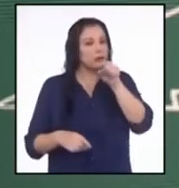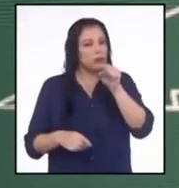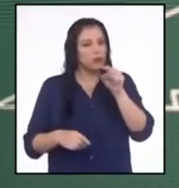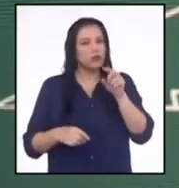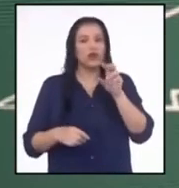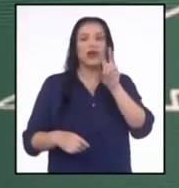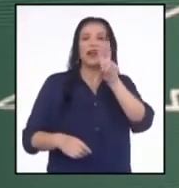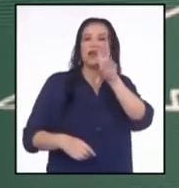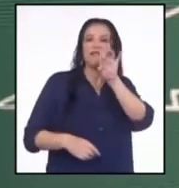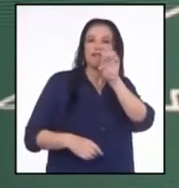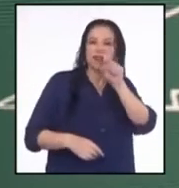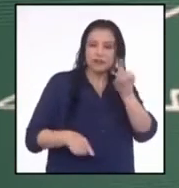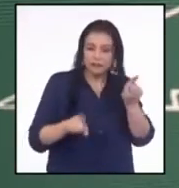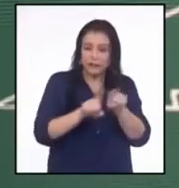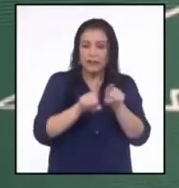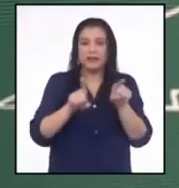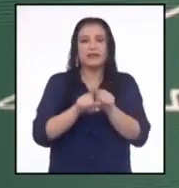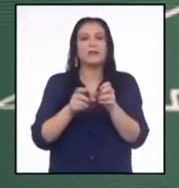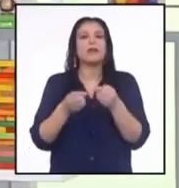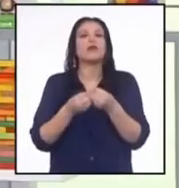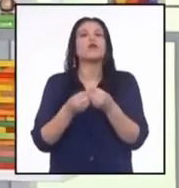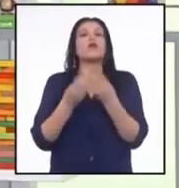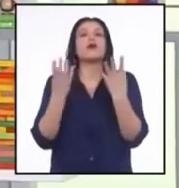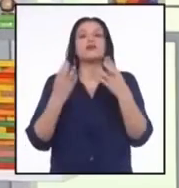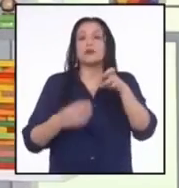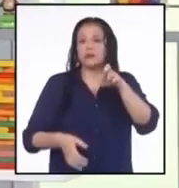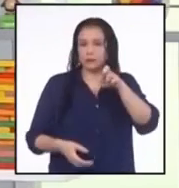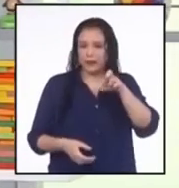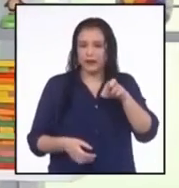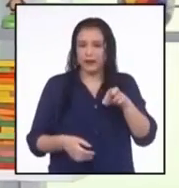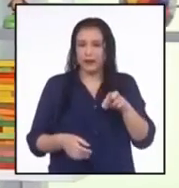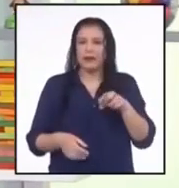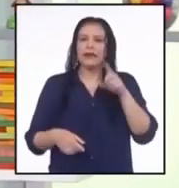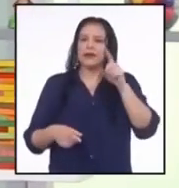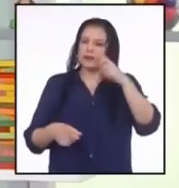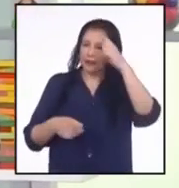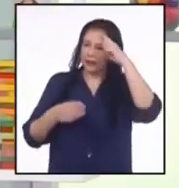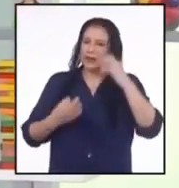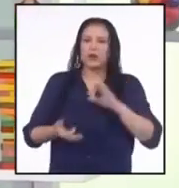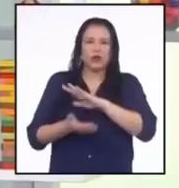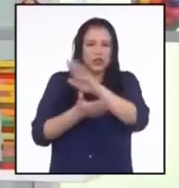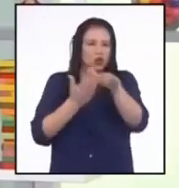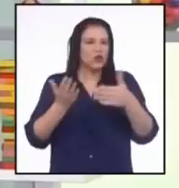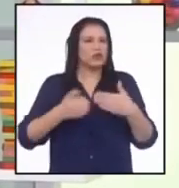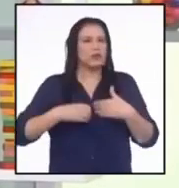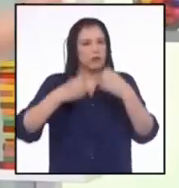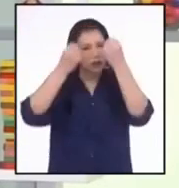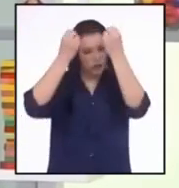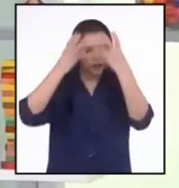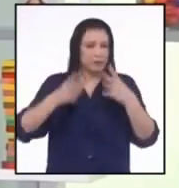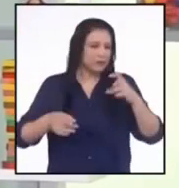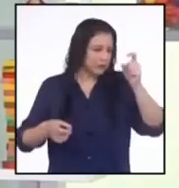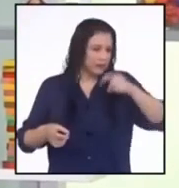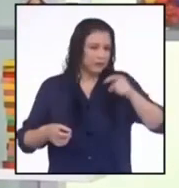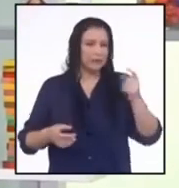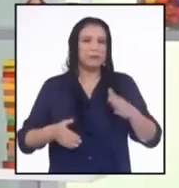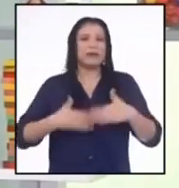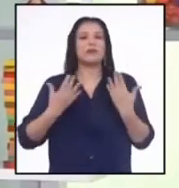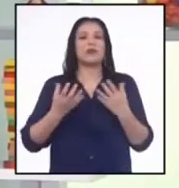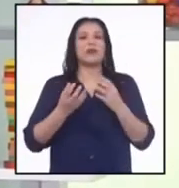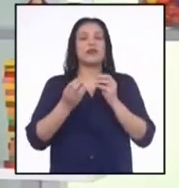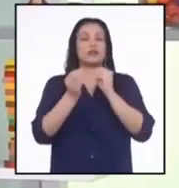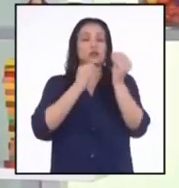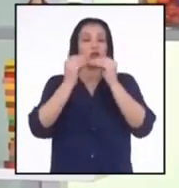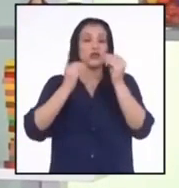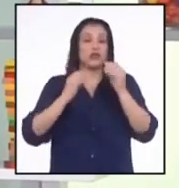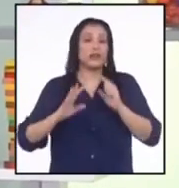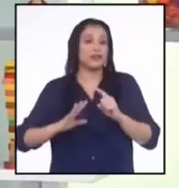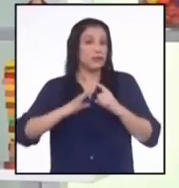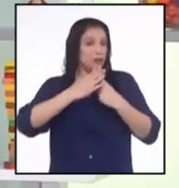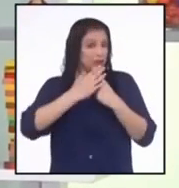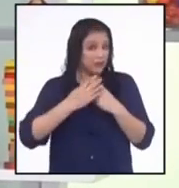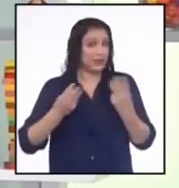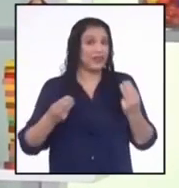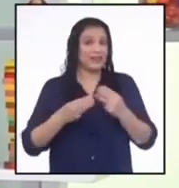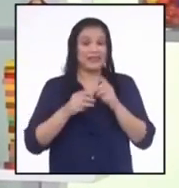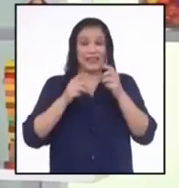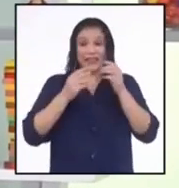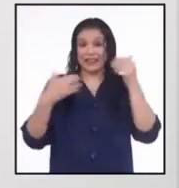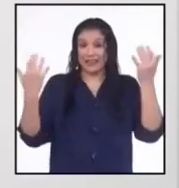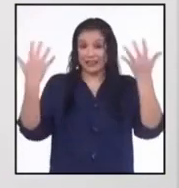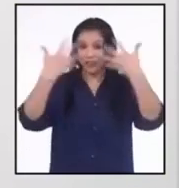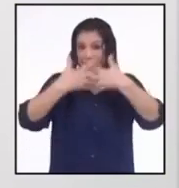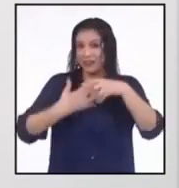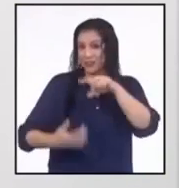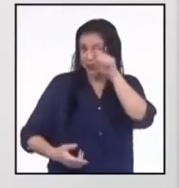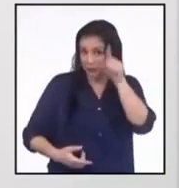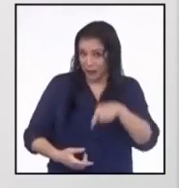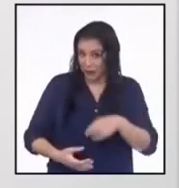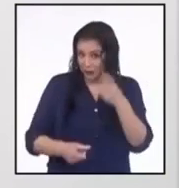el vértice, además el valor de P. Yo creo que ya todos tenemos la información necesaria para resolver otras situaciones relacionadas con la parábola, ¿sí o